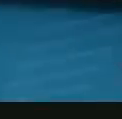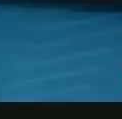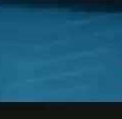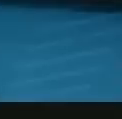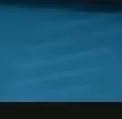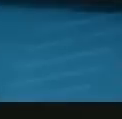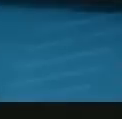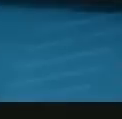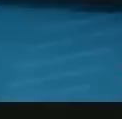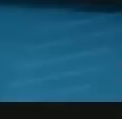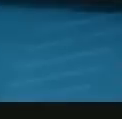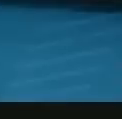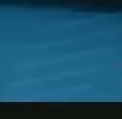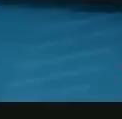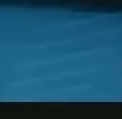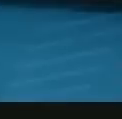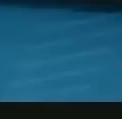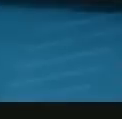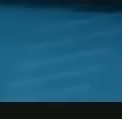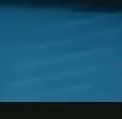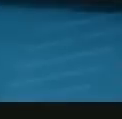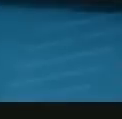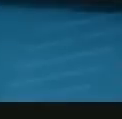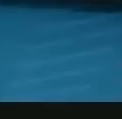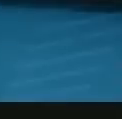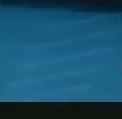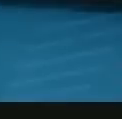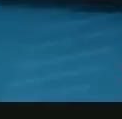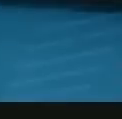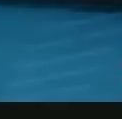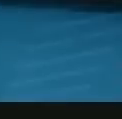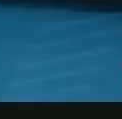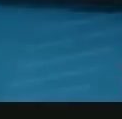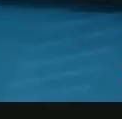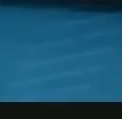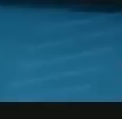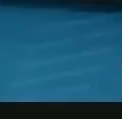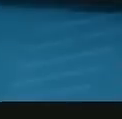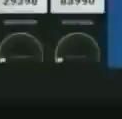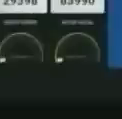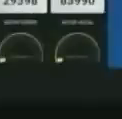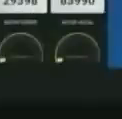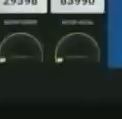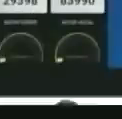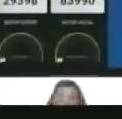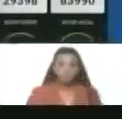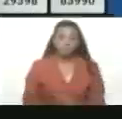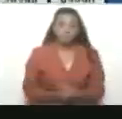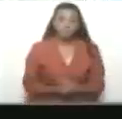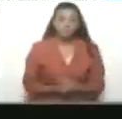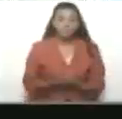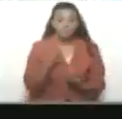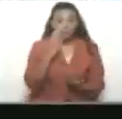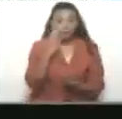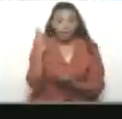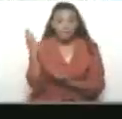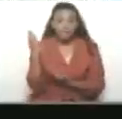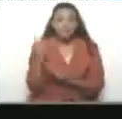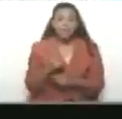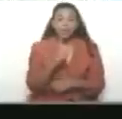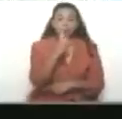atendidos y por supuesto el porcentaje de atención y el índice de satisfacción Global en total o el número total de casos